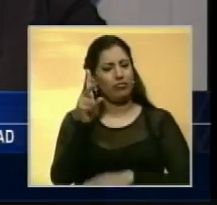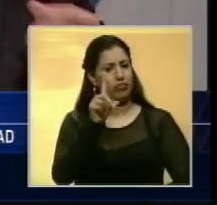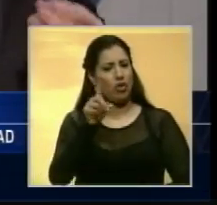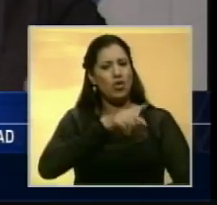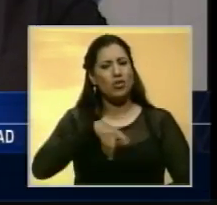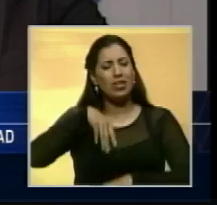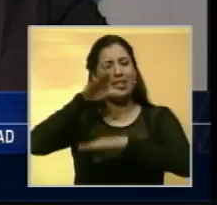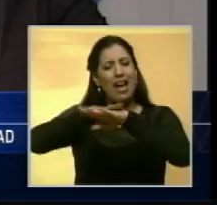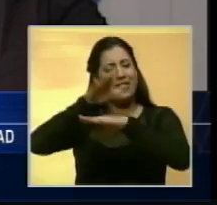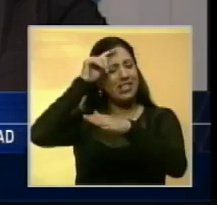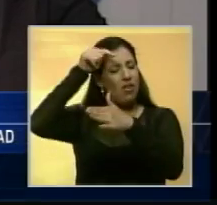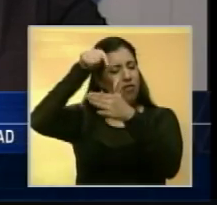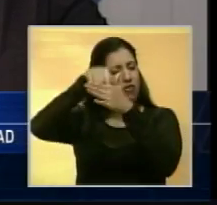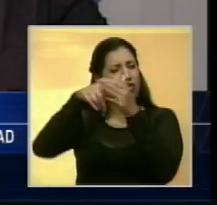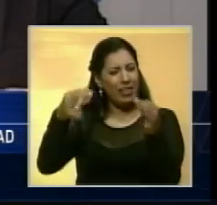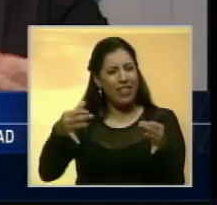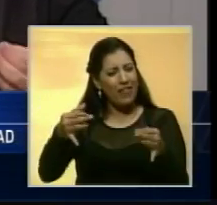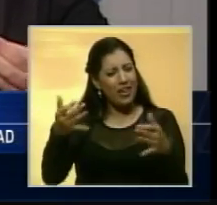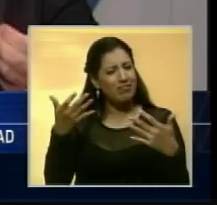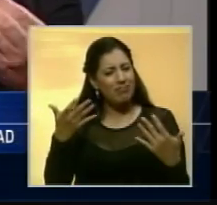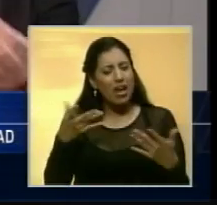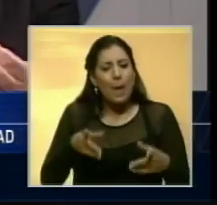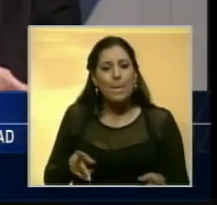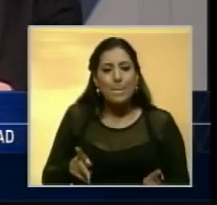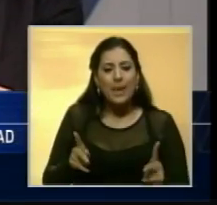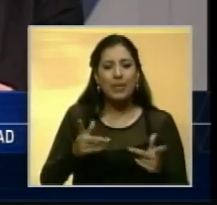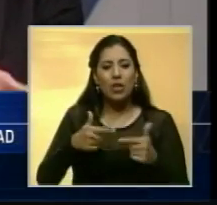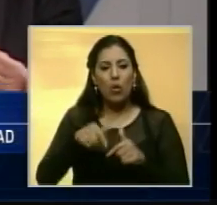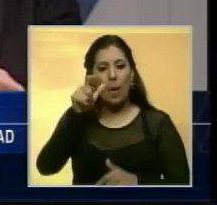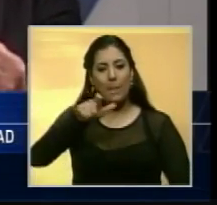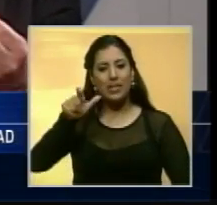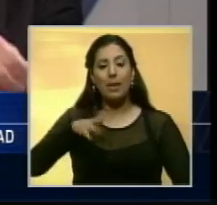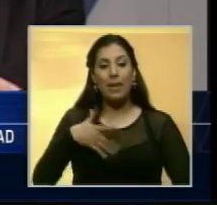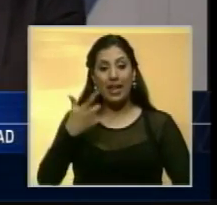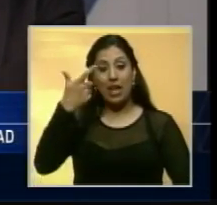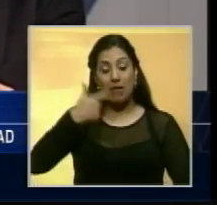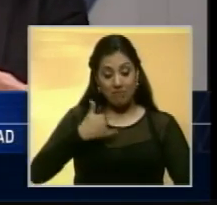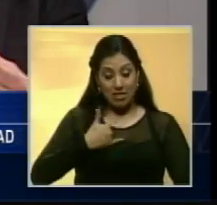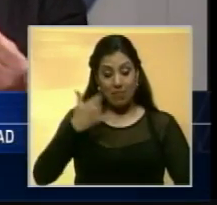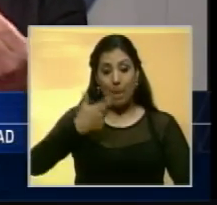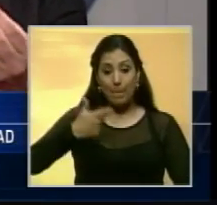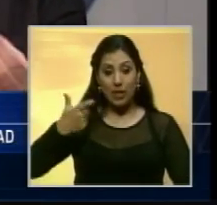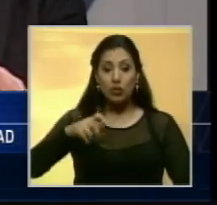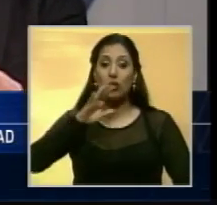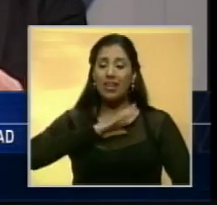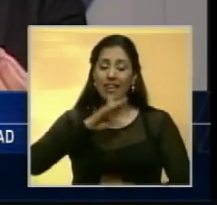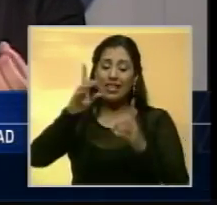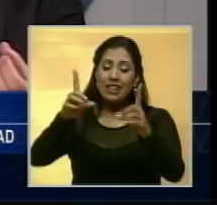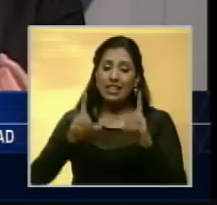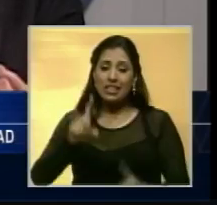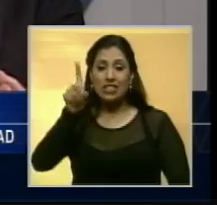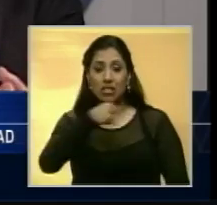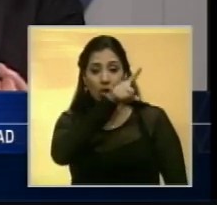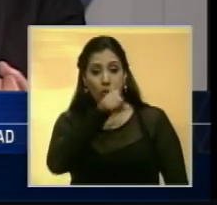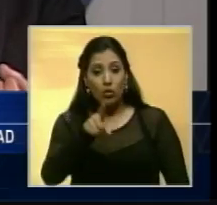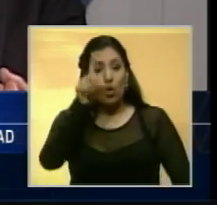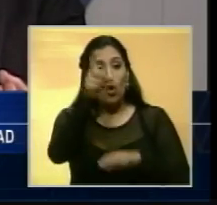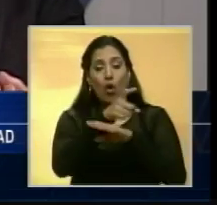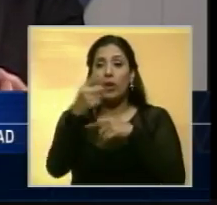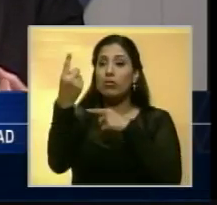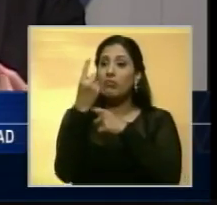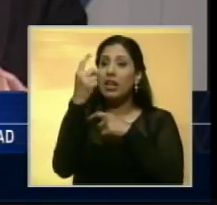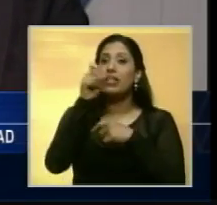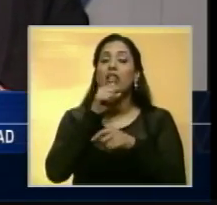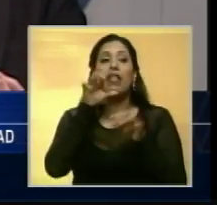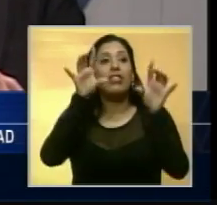estamos solicitando en el fondo, la verdad, es permitirle un espacio a la gente para que sean los mismos ciudadanos quienes decidan quién los gobierna, cómo